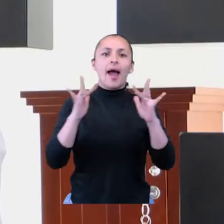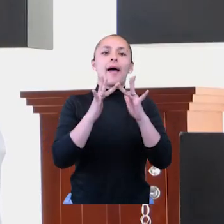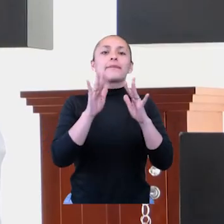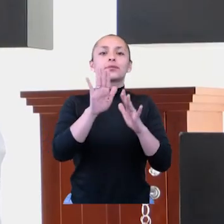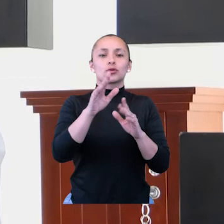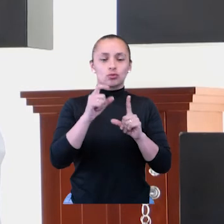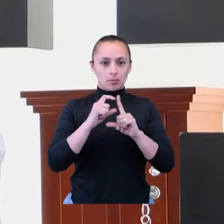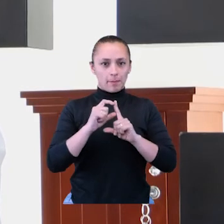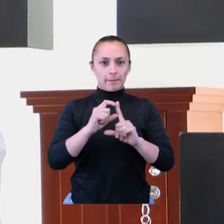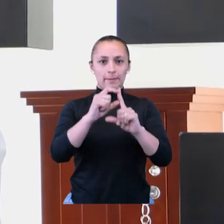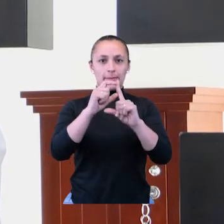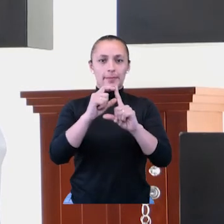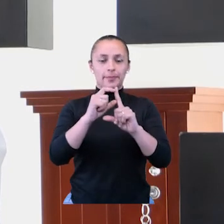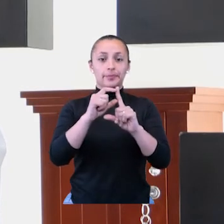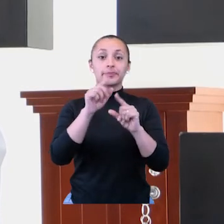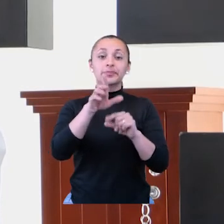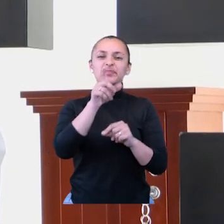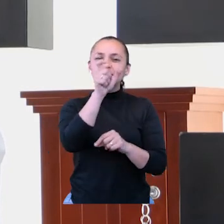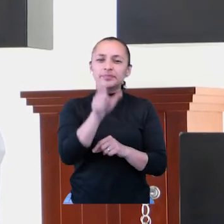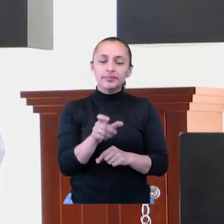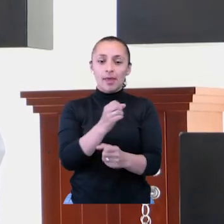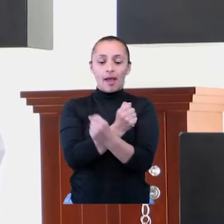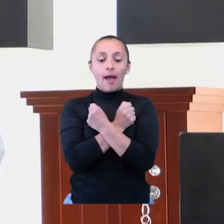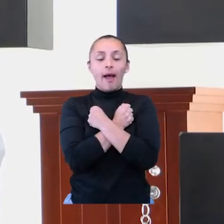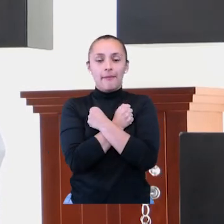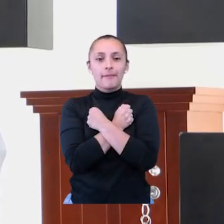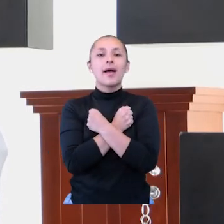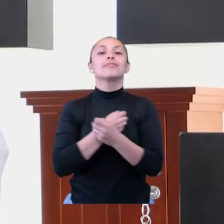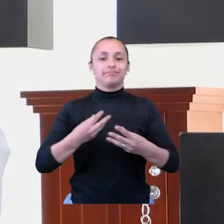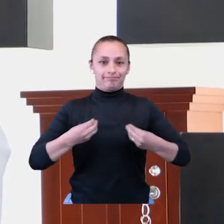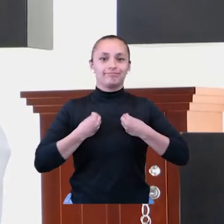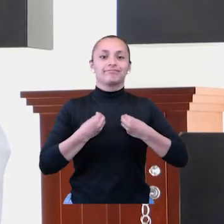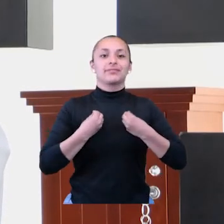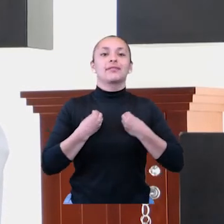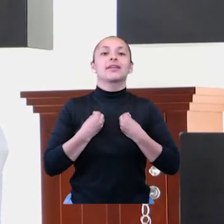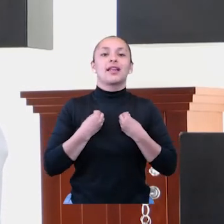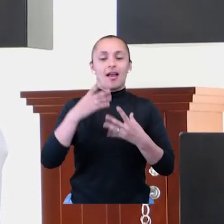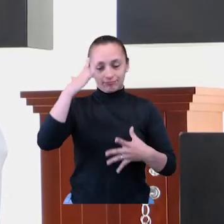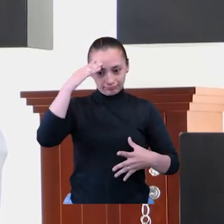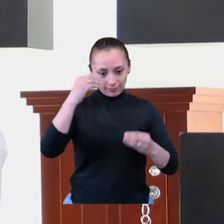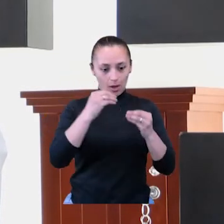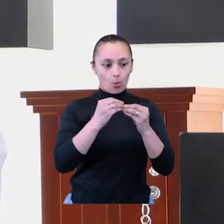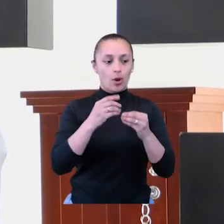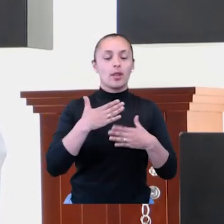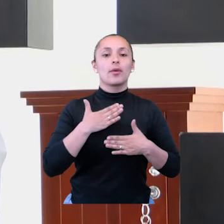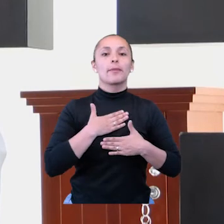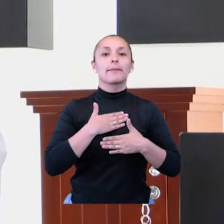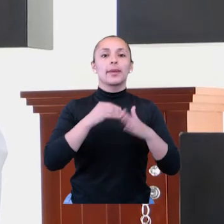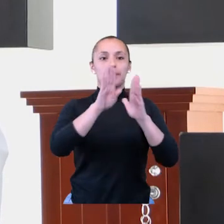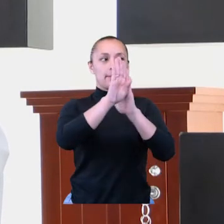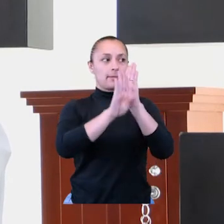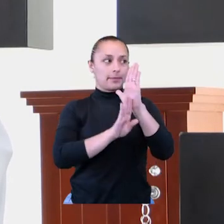palabra el que me ama vivirá según mi palabra